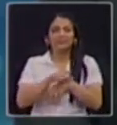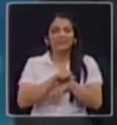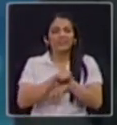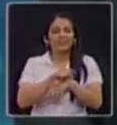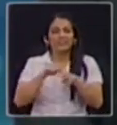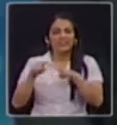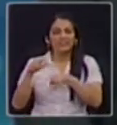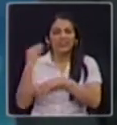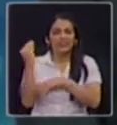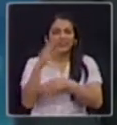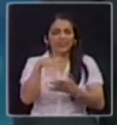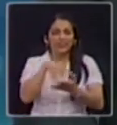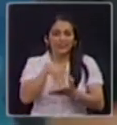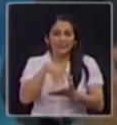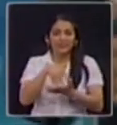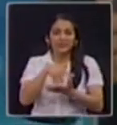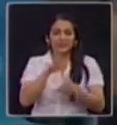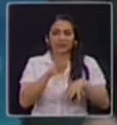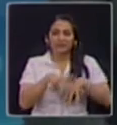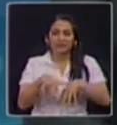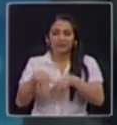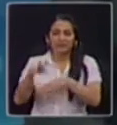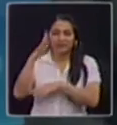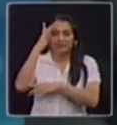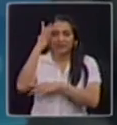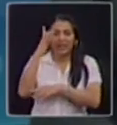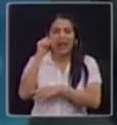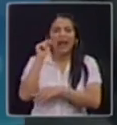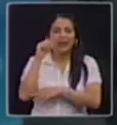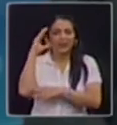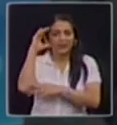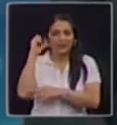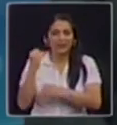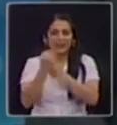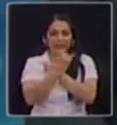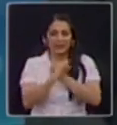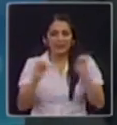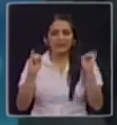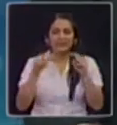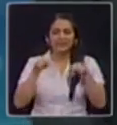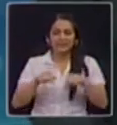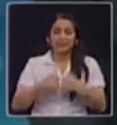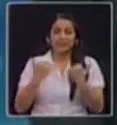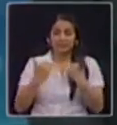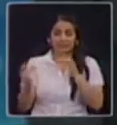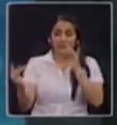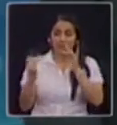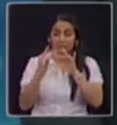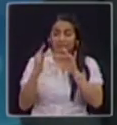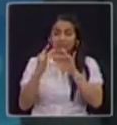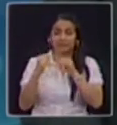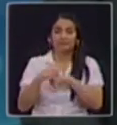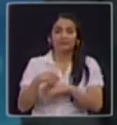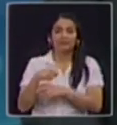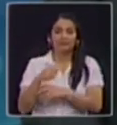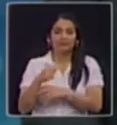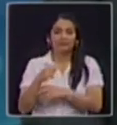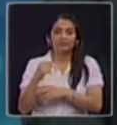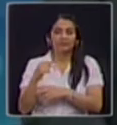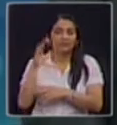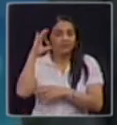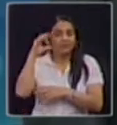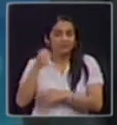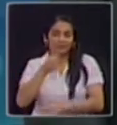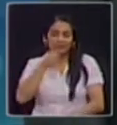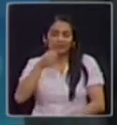de independencia de Cuenca. Para conocer más detalles, nos enlazamos con Hernán Samaniego, quien está en el Parque Calderón, en el